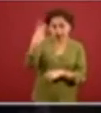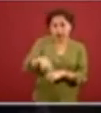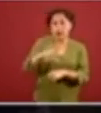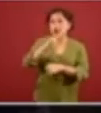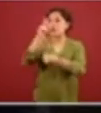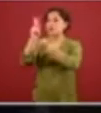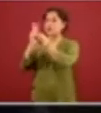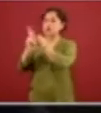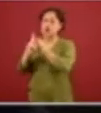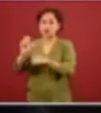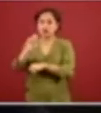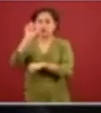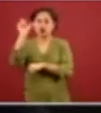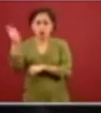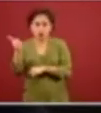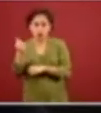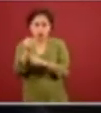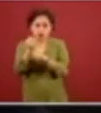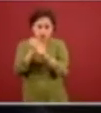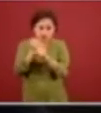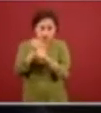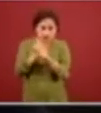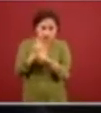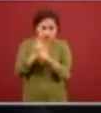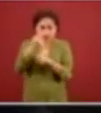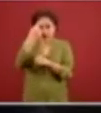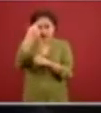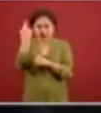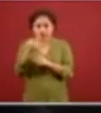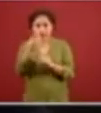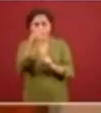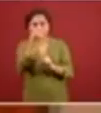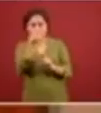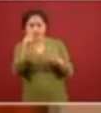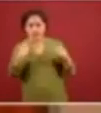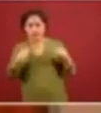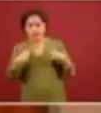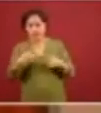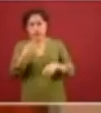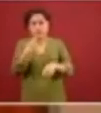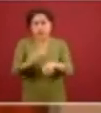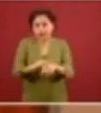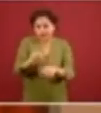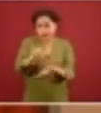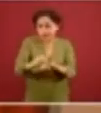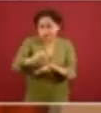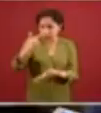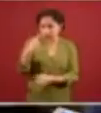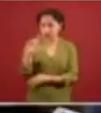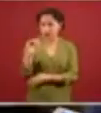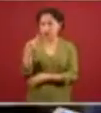países del mundo para pacientes graves con COVID-19. La siguiente.